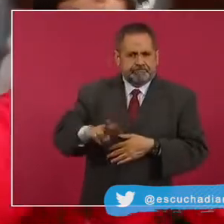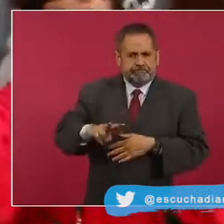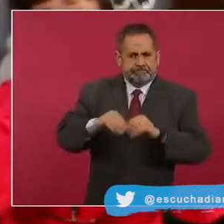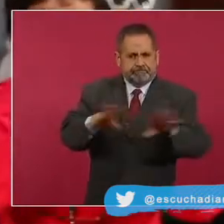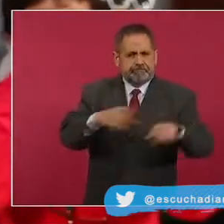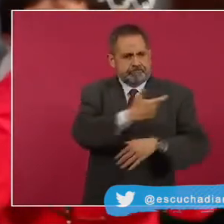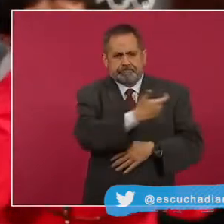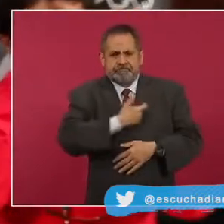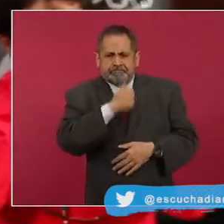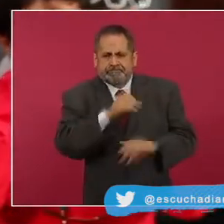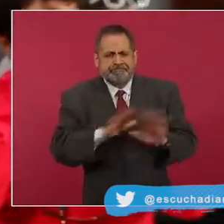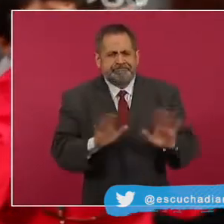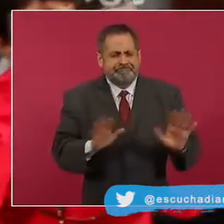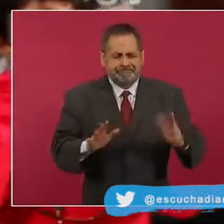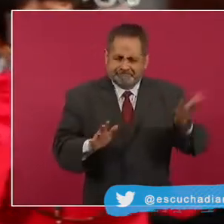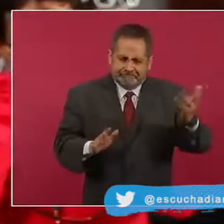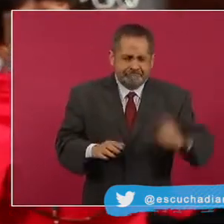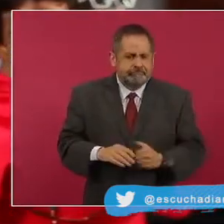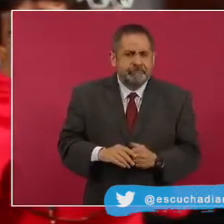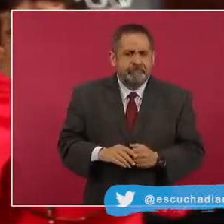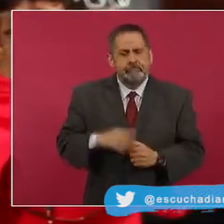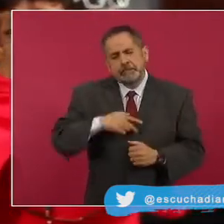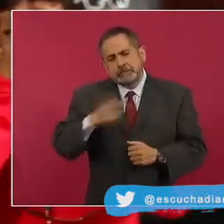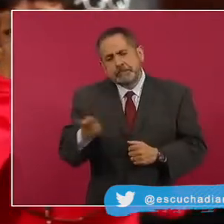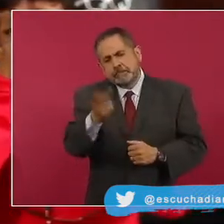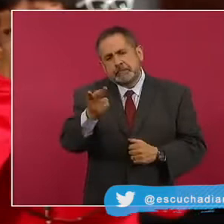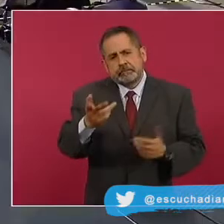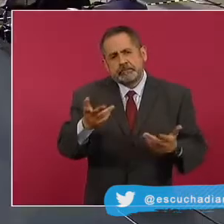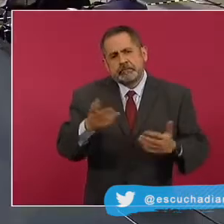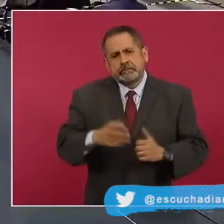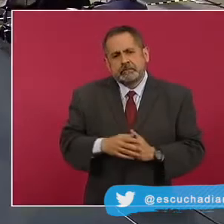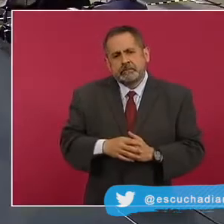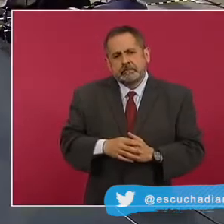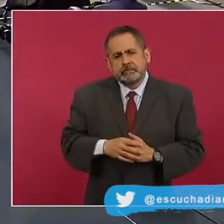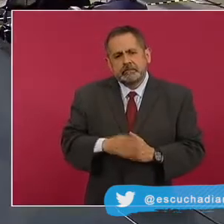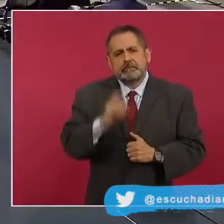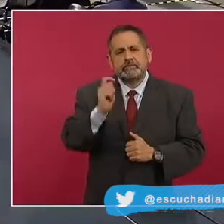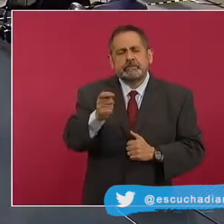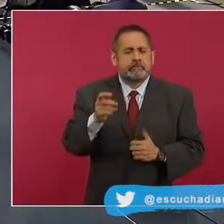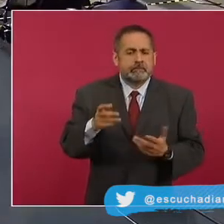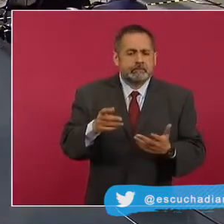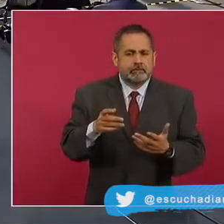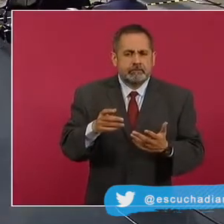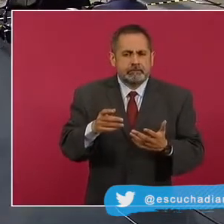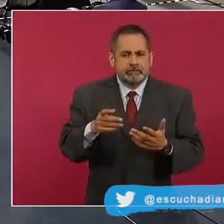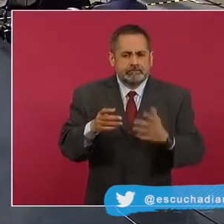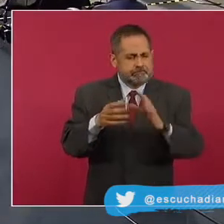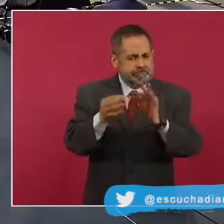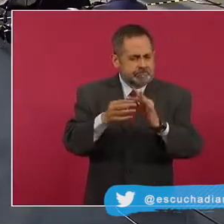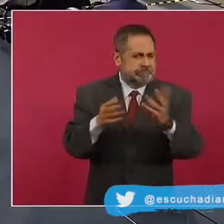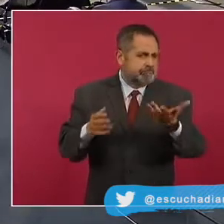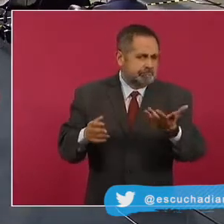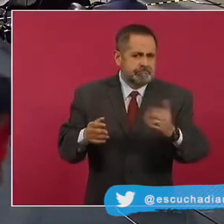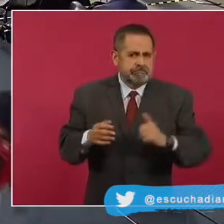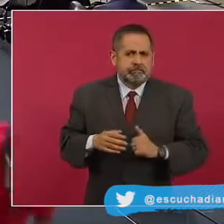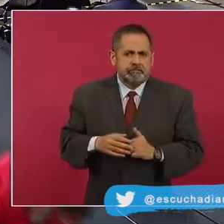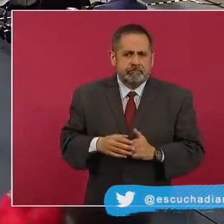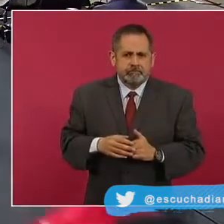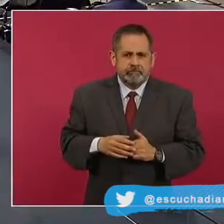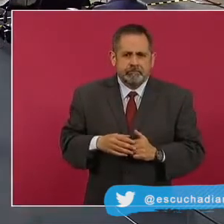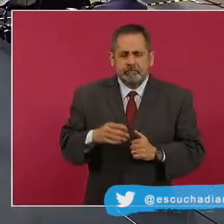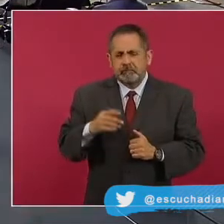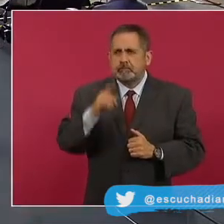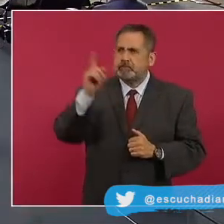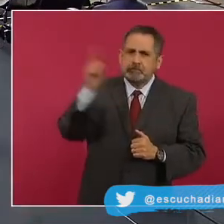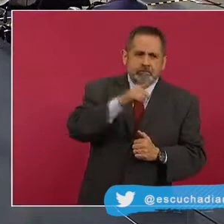la pregunta que le hago señor presidente es más allá de las pausas y de las disculpas